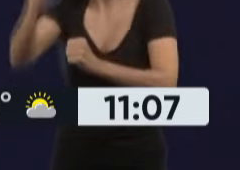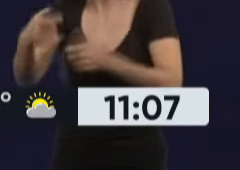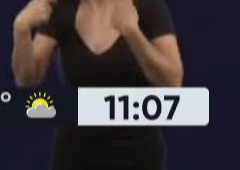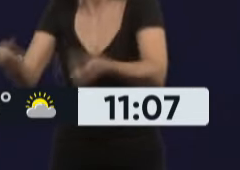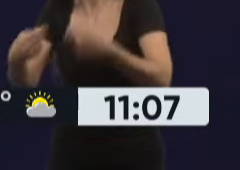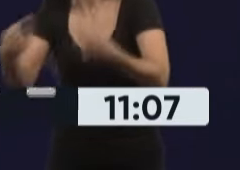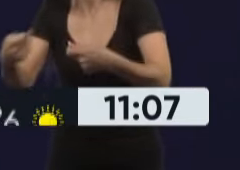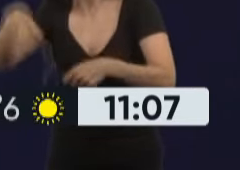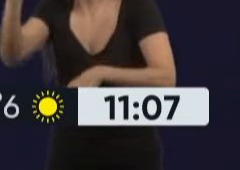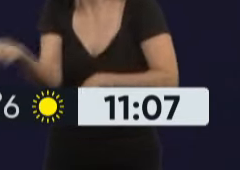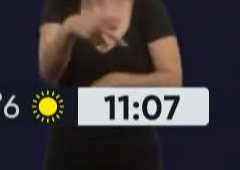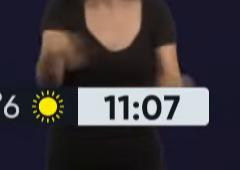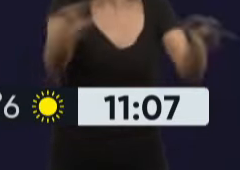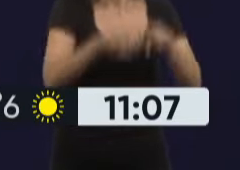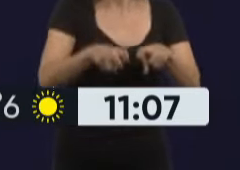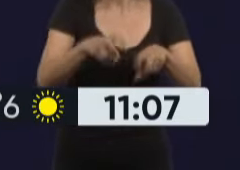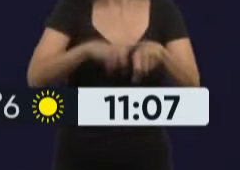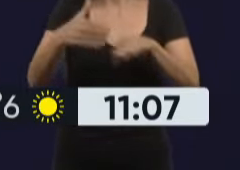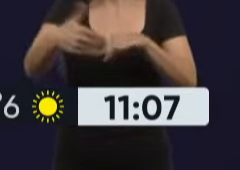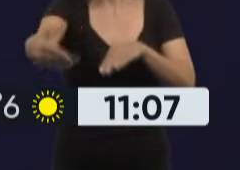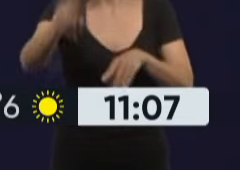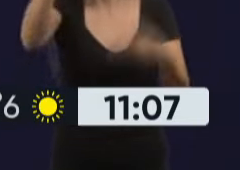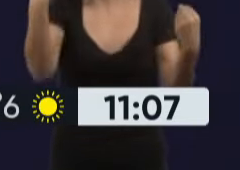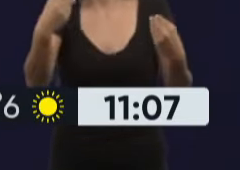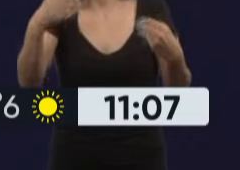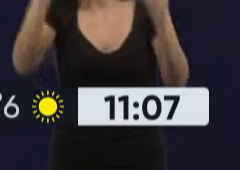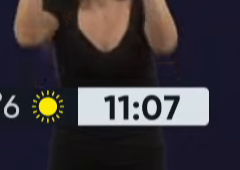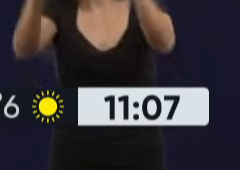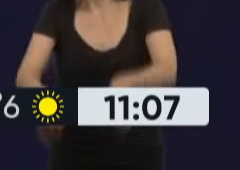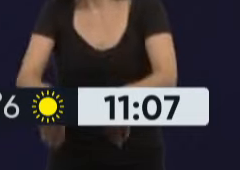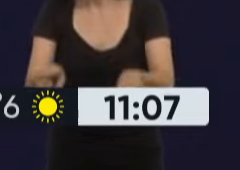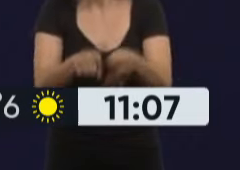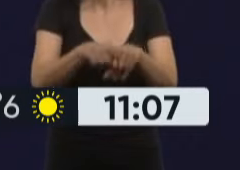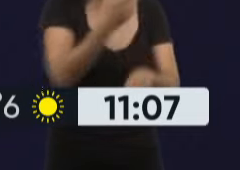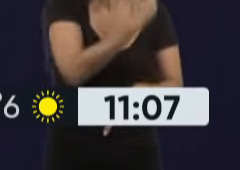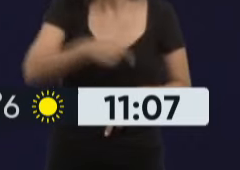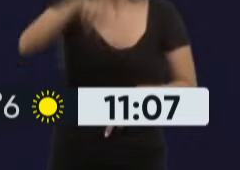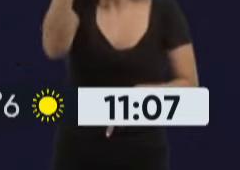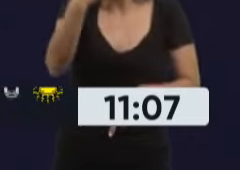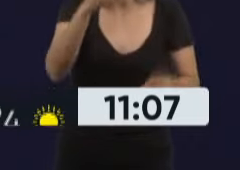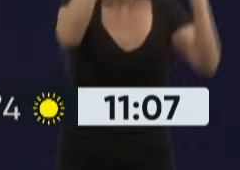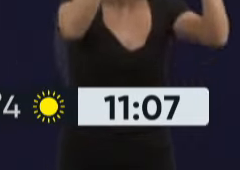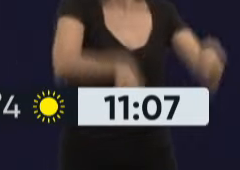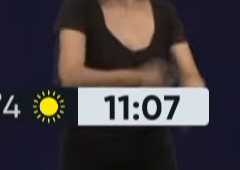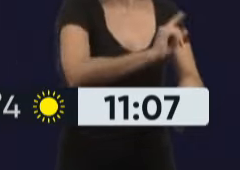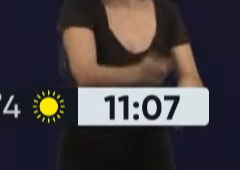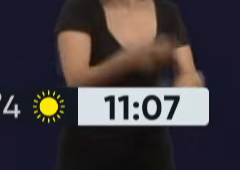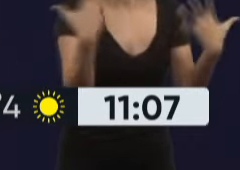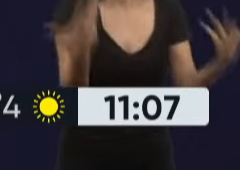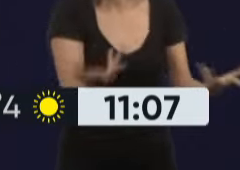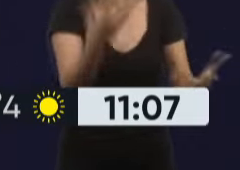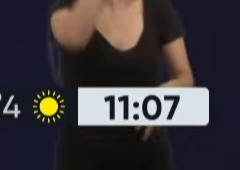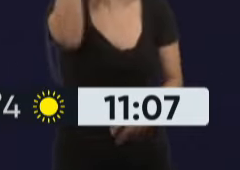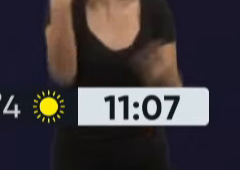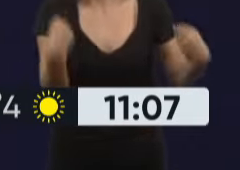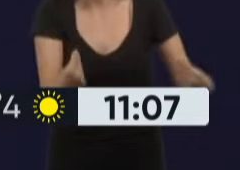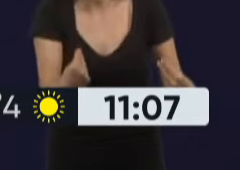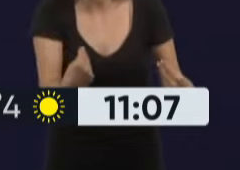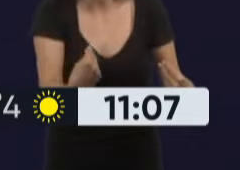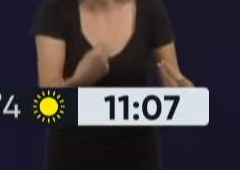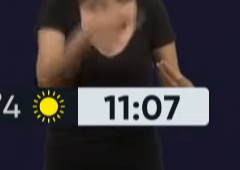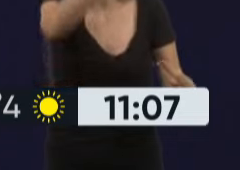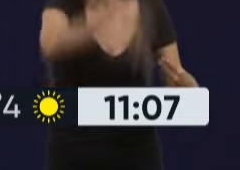tiempo quiebra en el caso del Estado el estado No quiebra pero si lo hace lo que hace es multiplicar